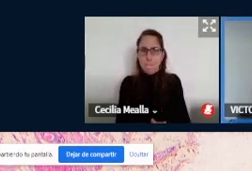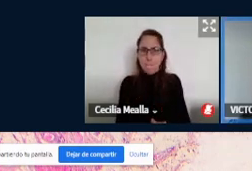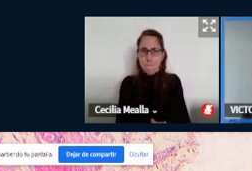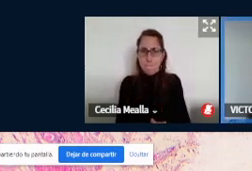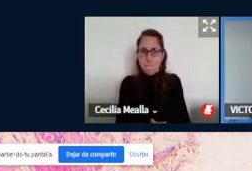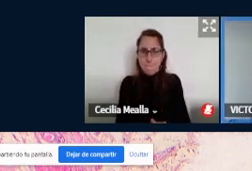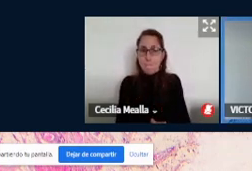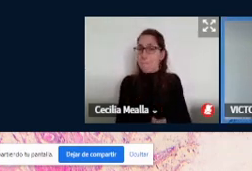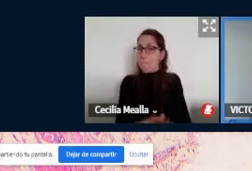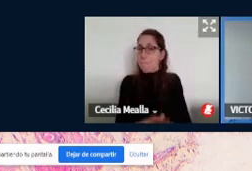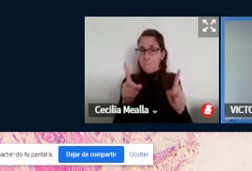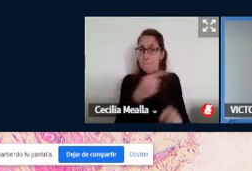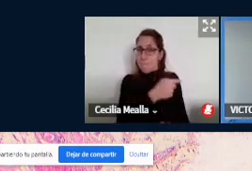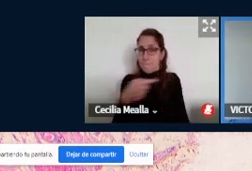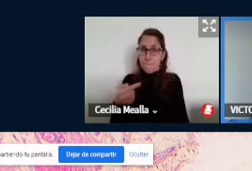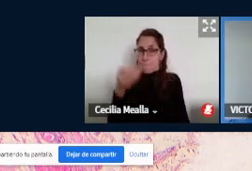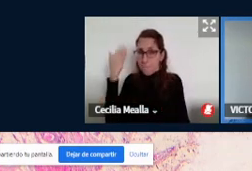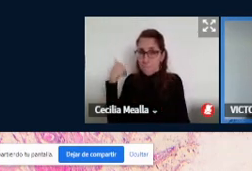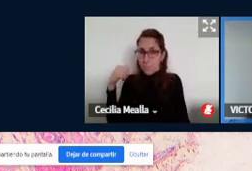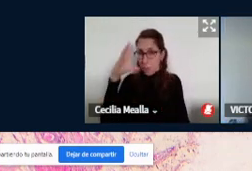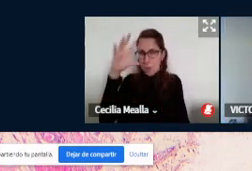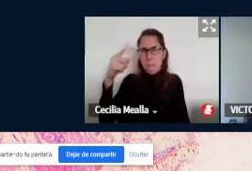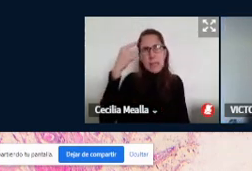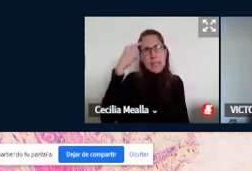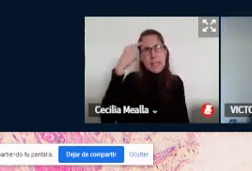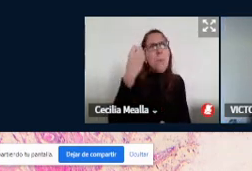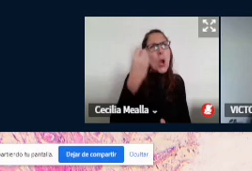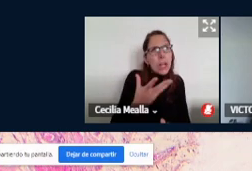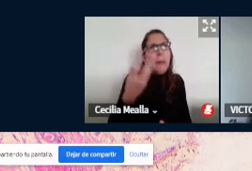Volvemos a, igual que la semana pasada, los por qué.